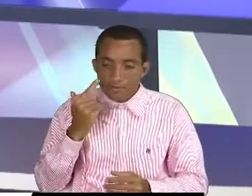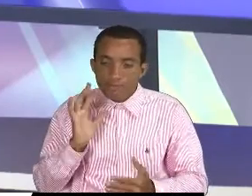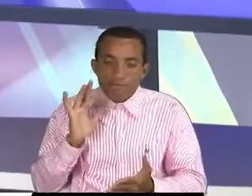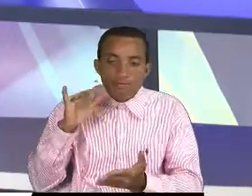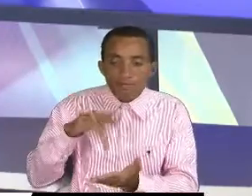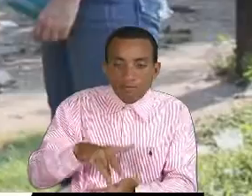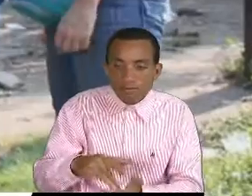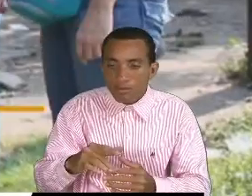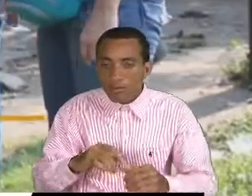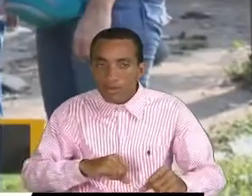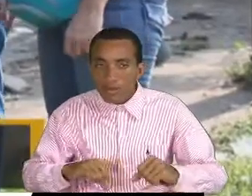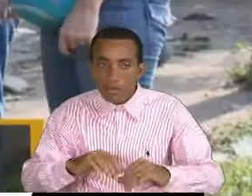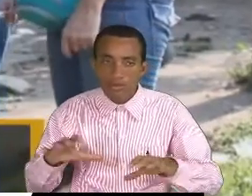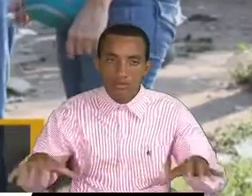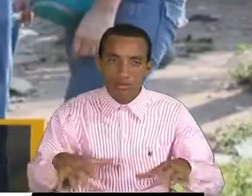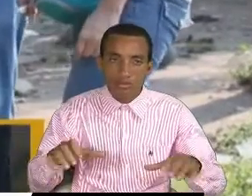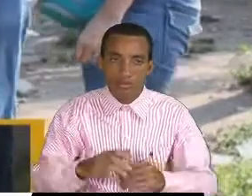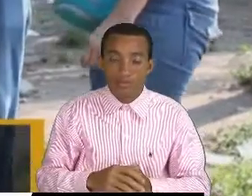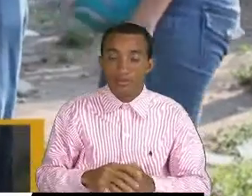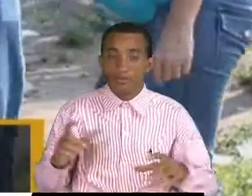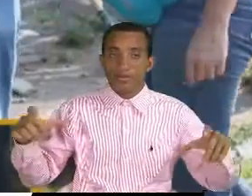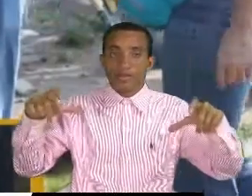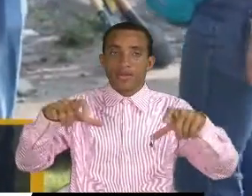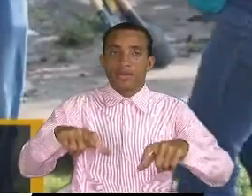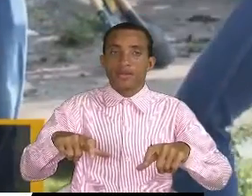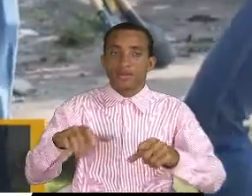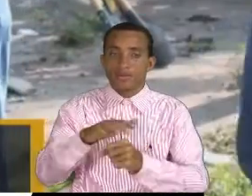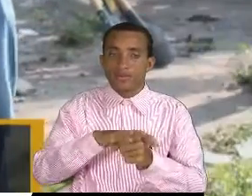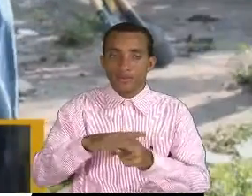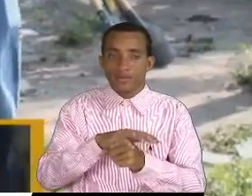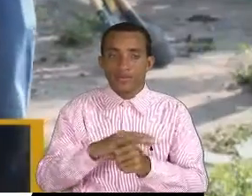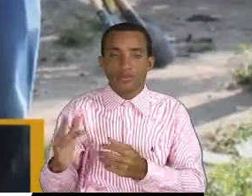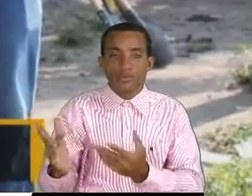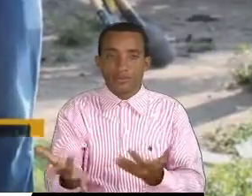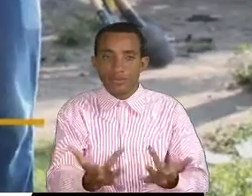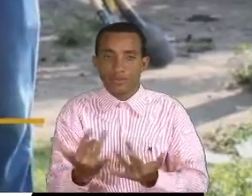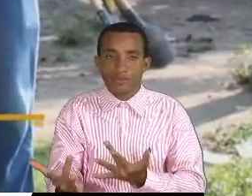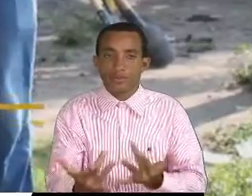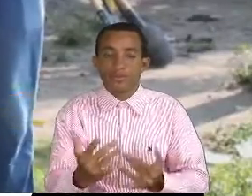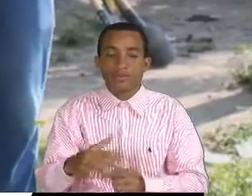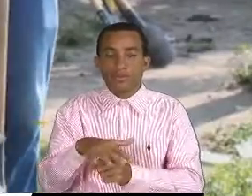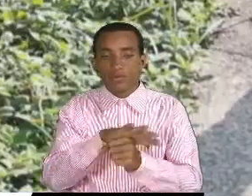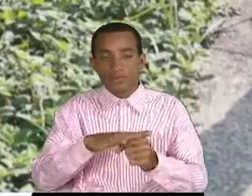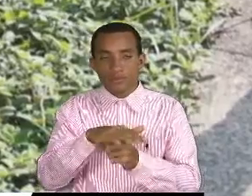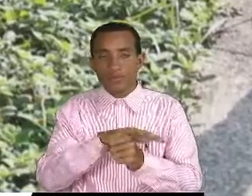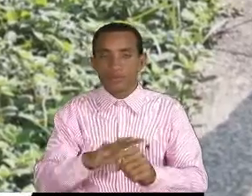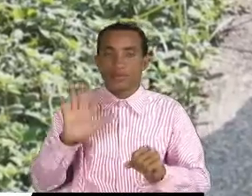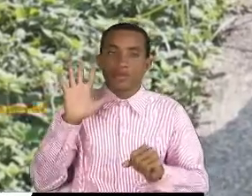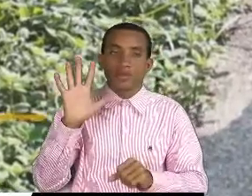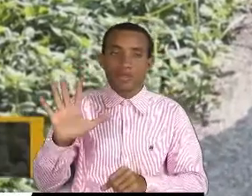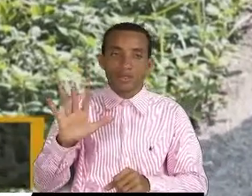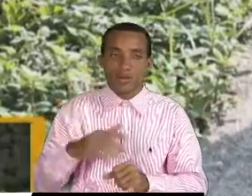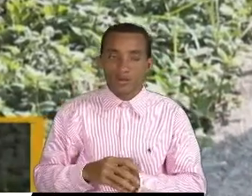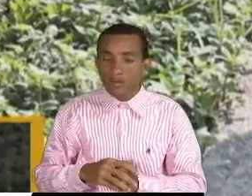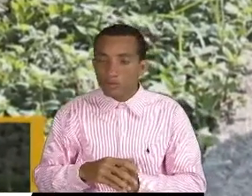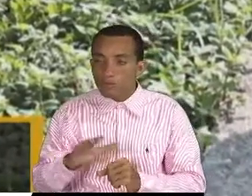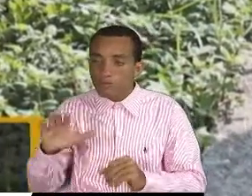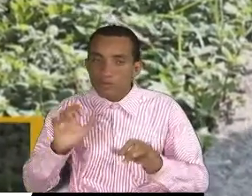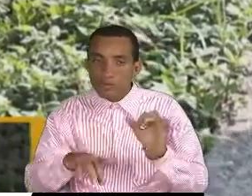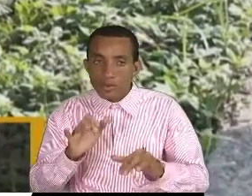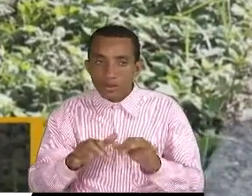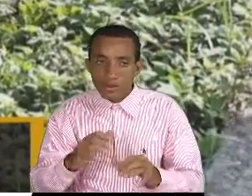actividad. En la cancha de fútbol del barrio La Esperanza, en la Comuna 5 del Puerto Petrolero, la Secretaría de Medio Ambiente realizó una